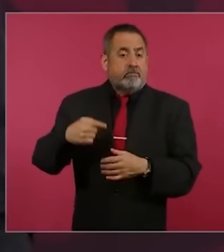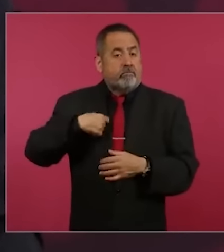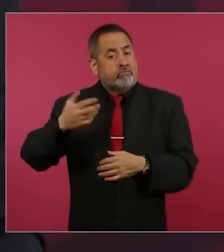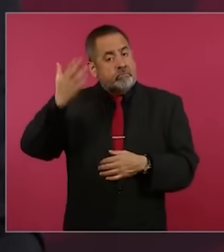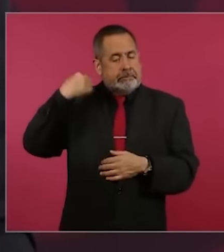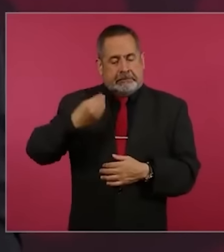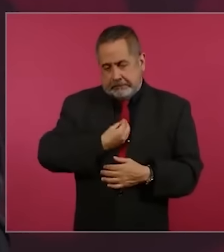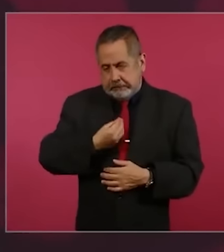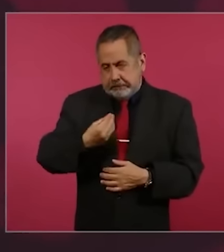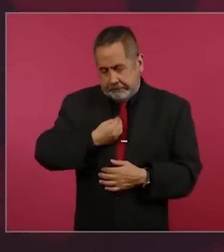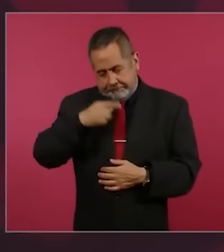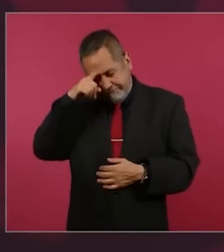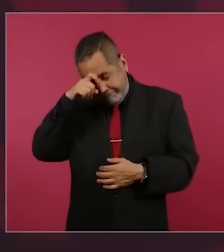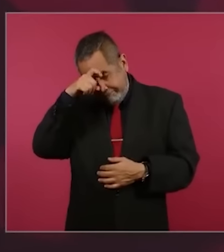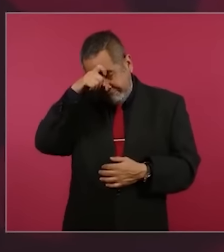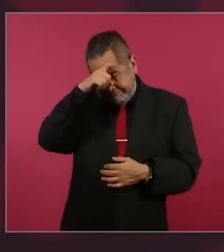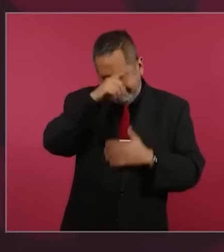difíciles,